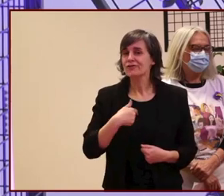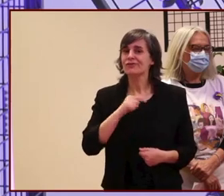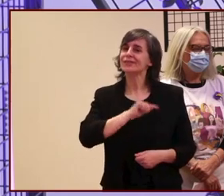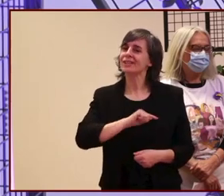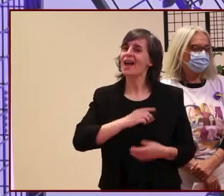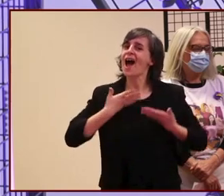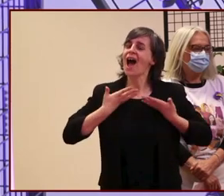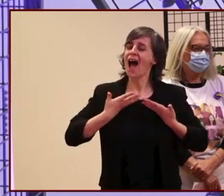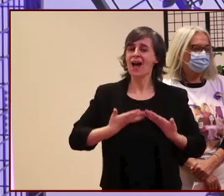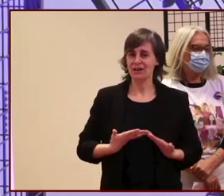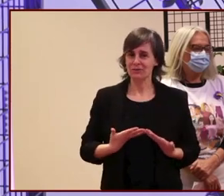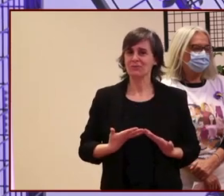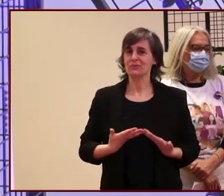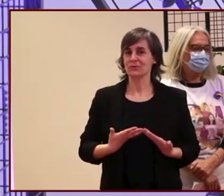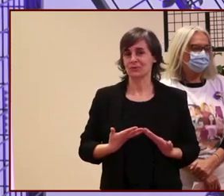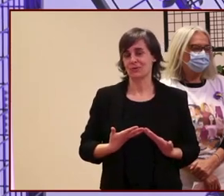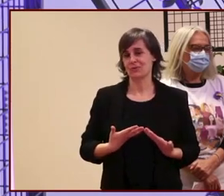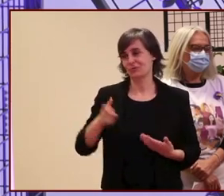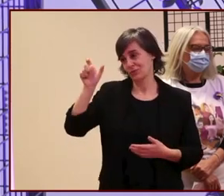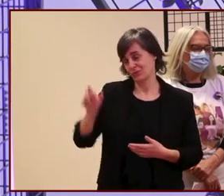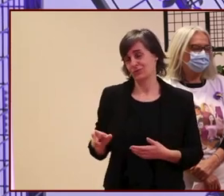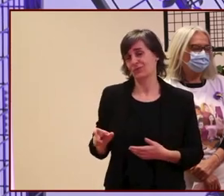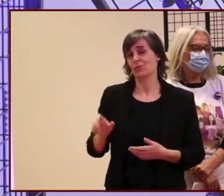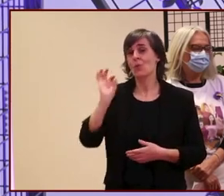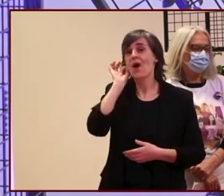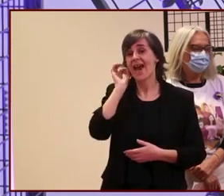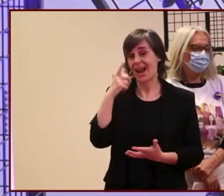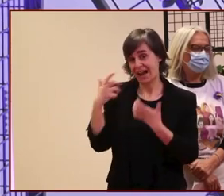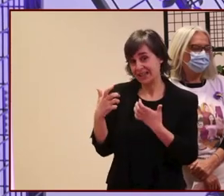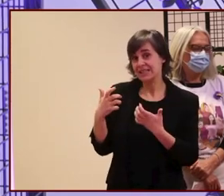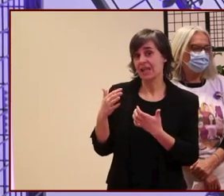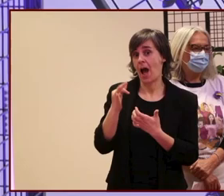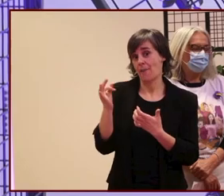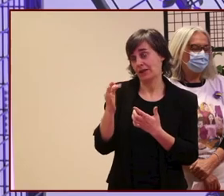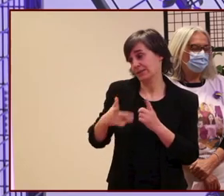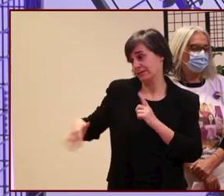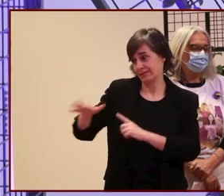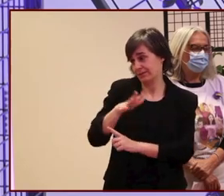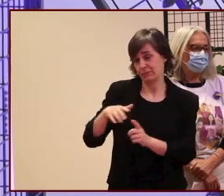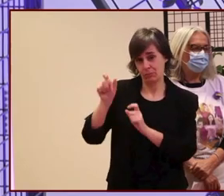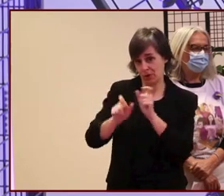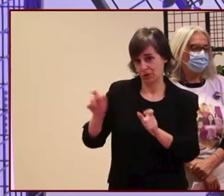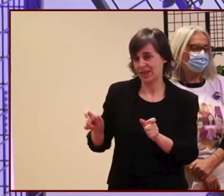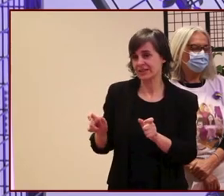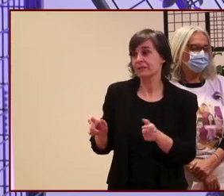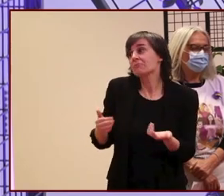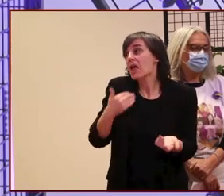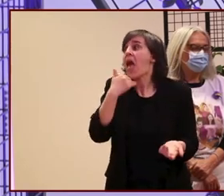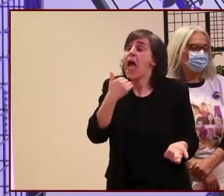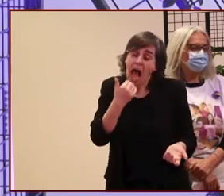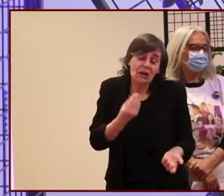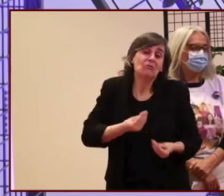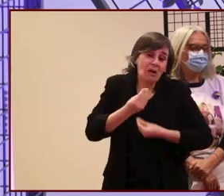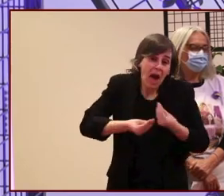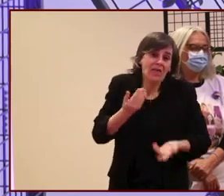como artista más cosas que nos rodeaba es algo desarrolláis fishing